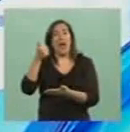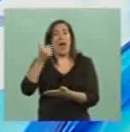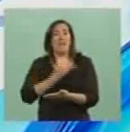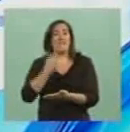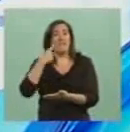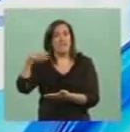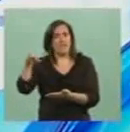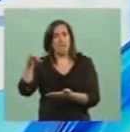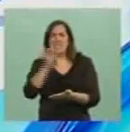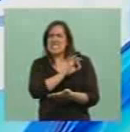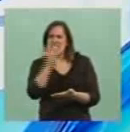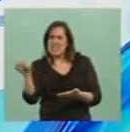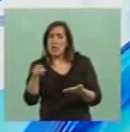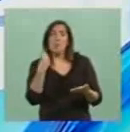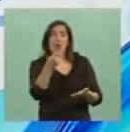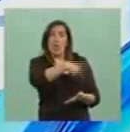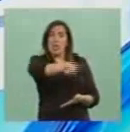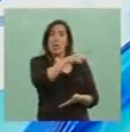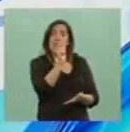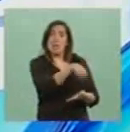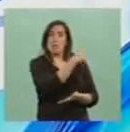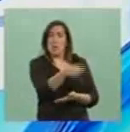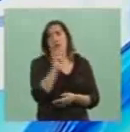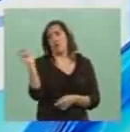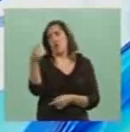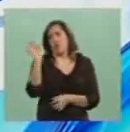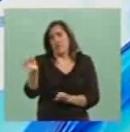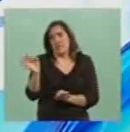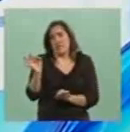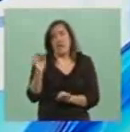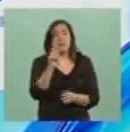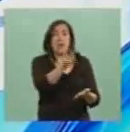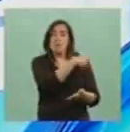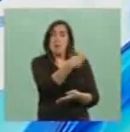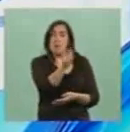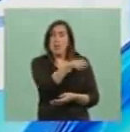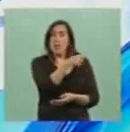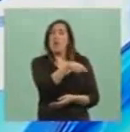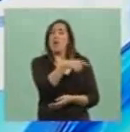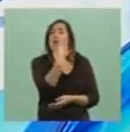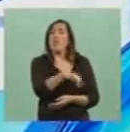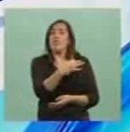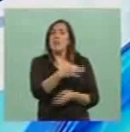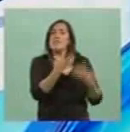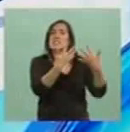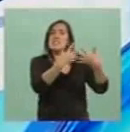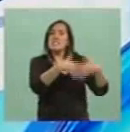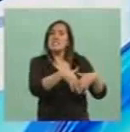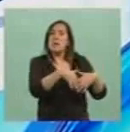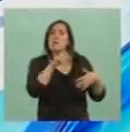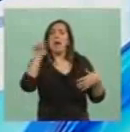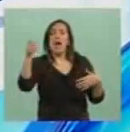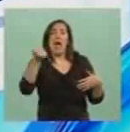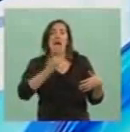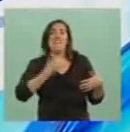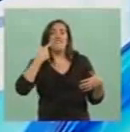AFIP, porque las inmobiliarias, y esto lo saben todos los que tengan inmobiliarias, tienen un sistema de alertas en la AFIP, hay